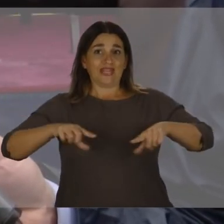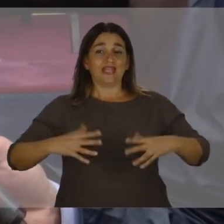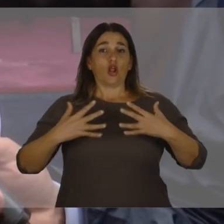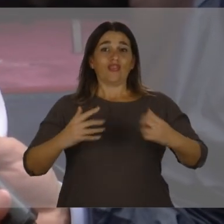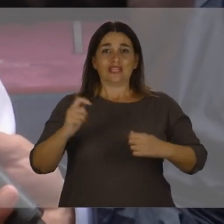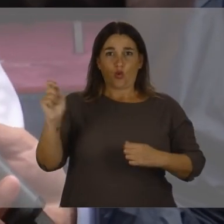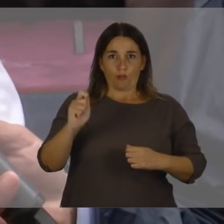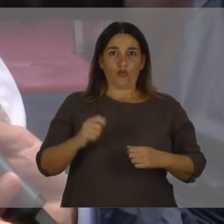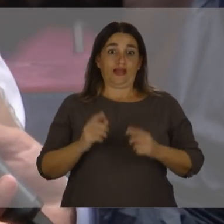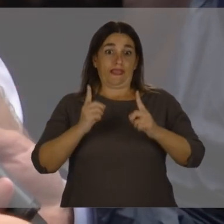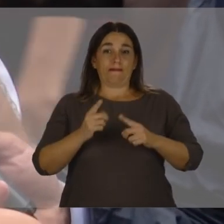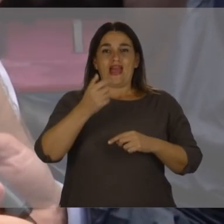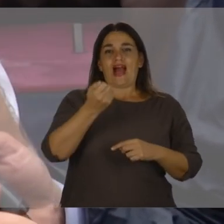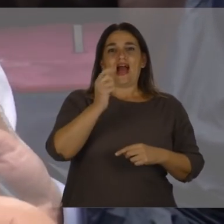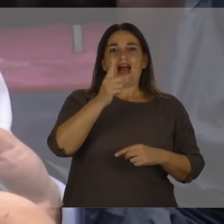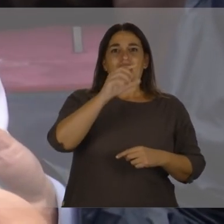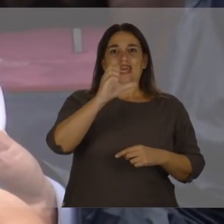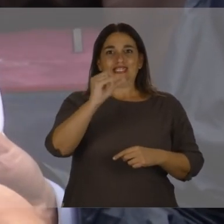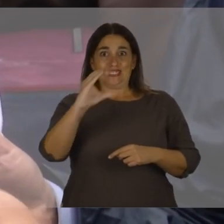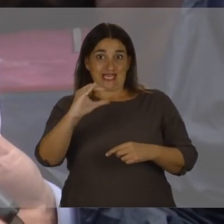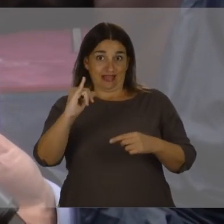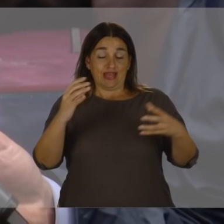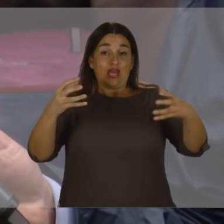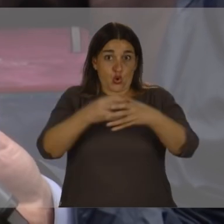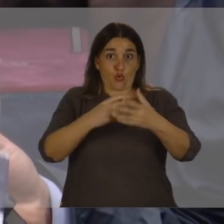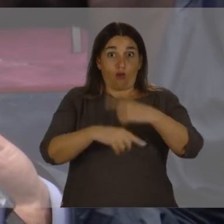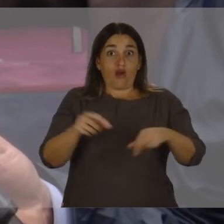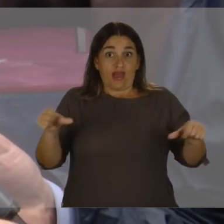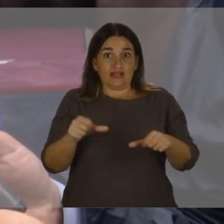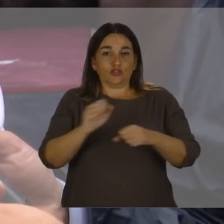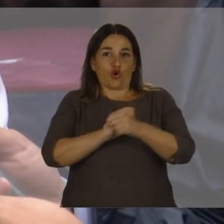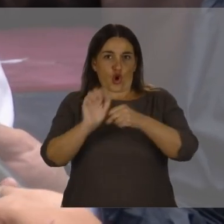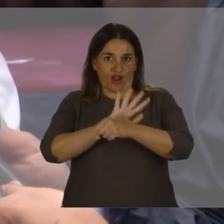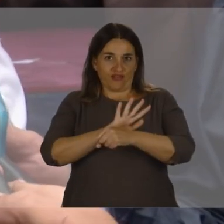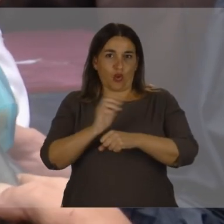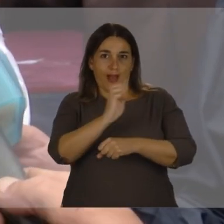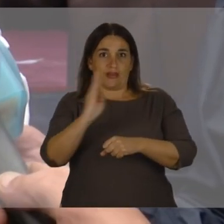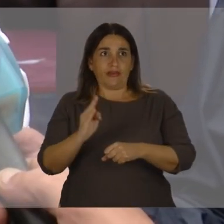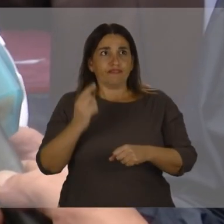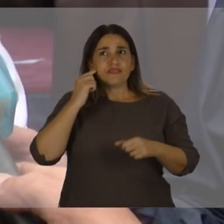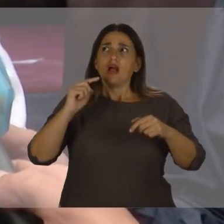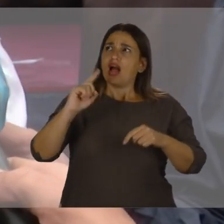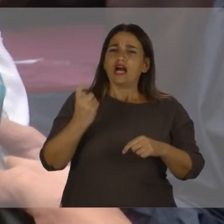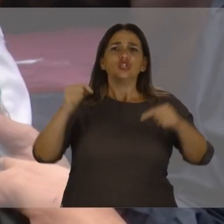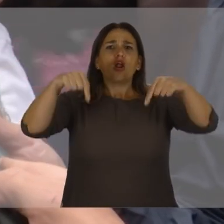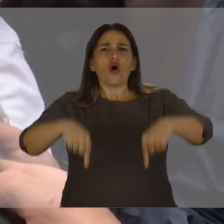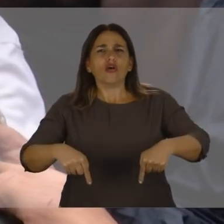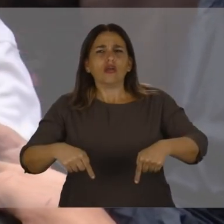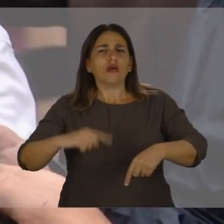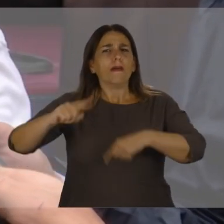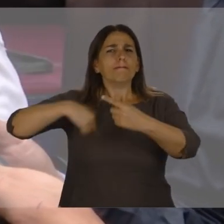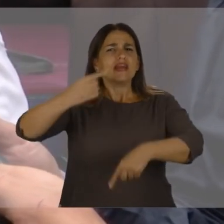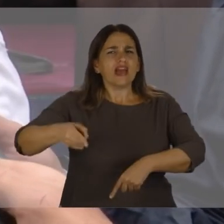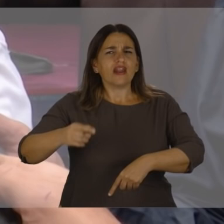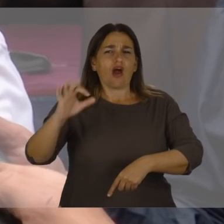conjuntamente el Ministerio de Salud Pública, AGESIC y la gente que desarrolló la app de coronavirus, entre ayer y hoy,